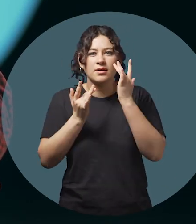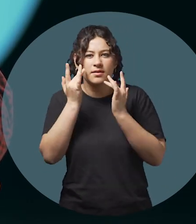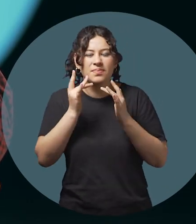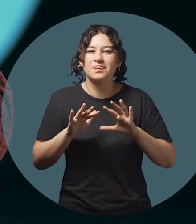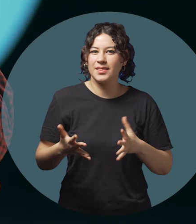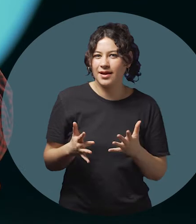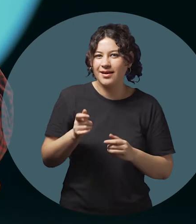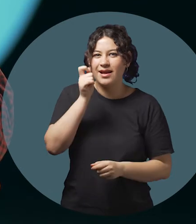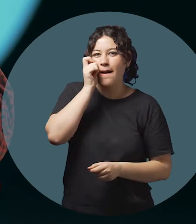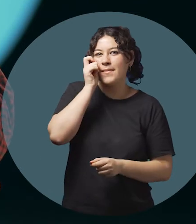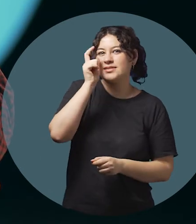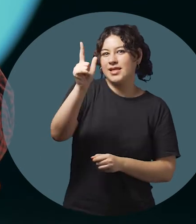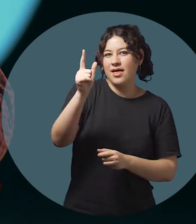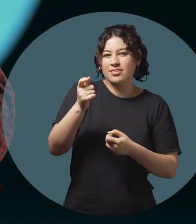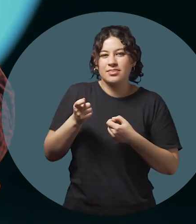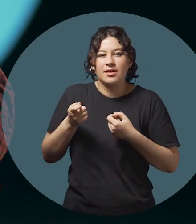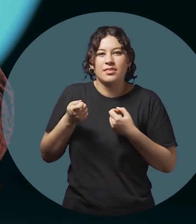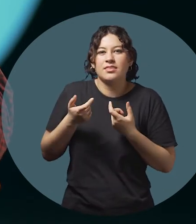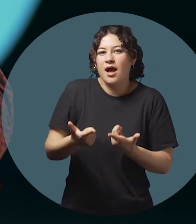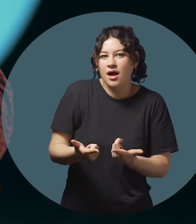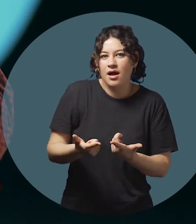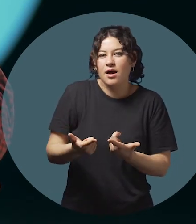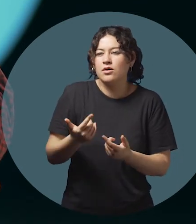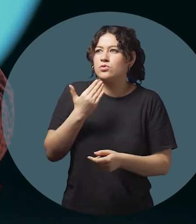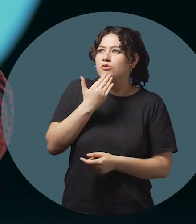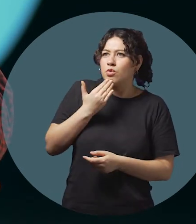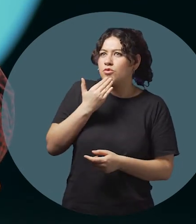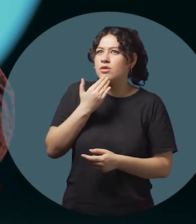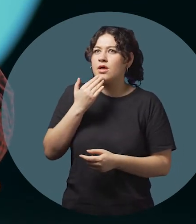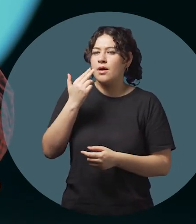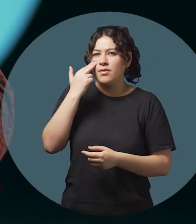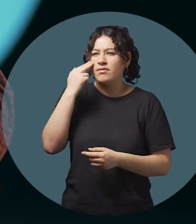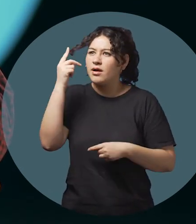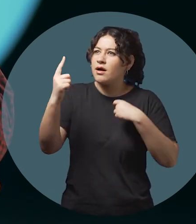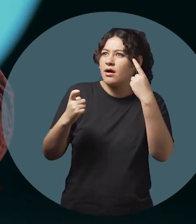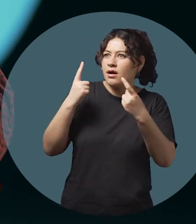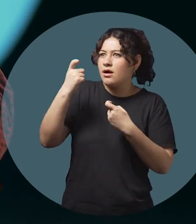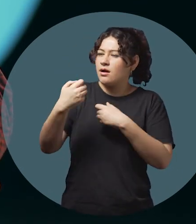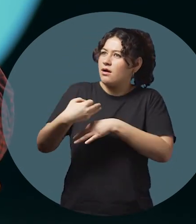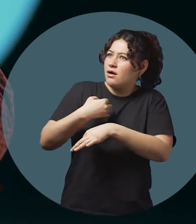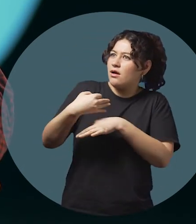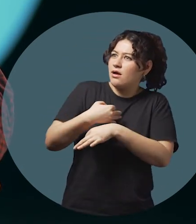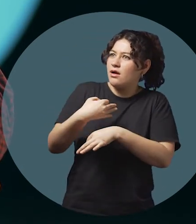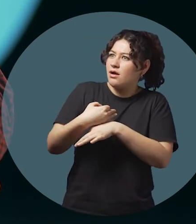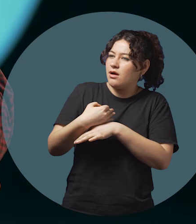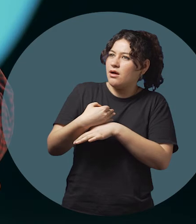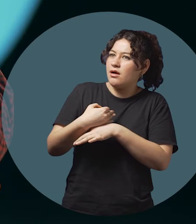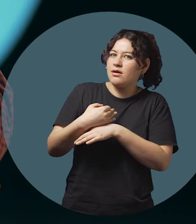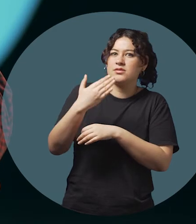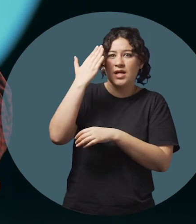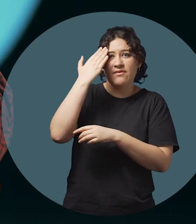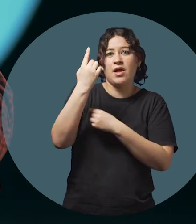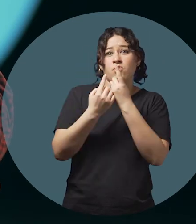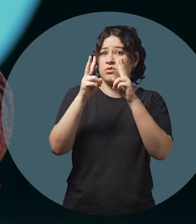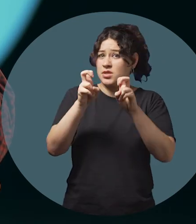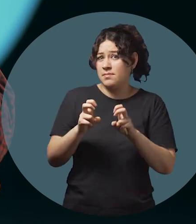la capacidad de generar dudas o problemas en el que escucha y saber que hay